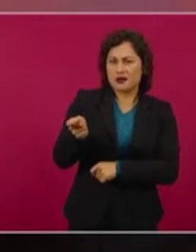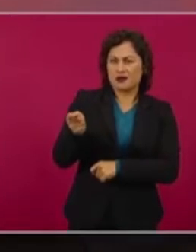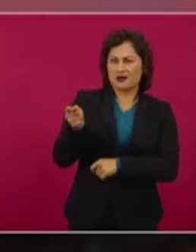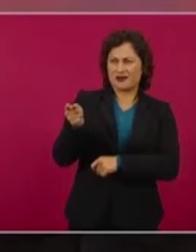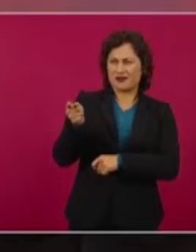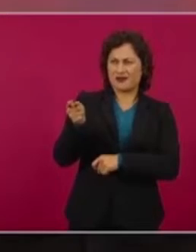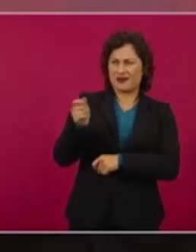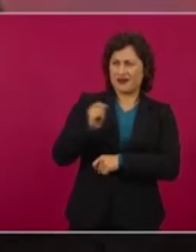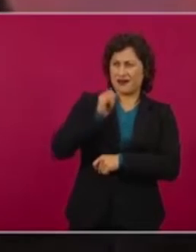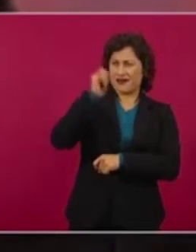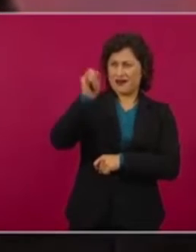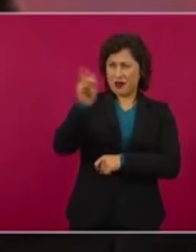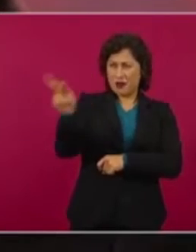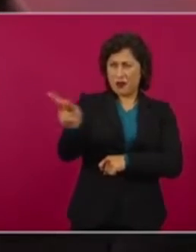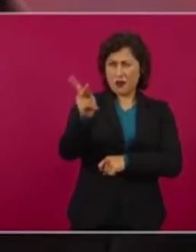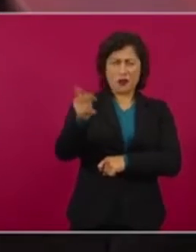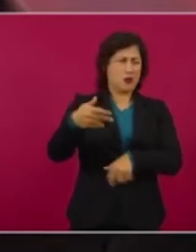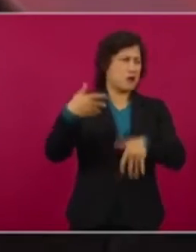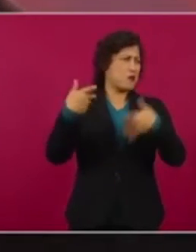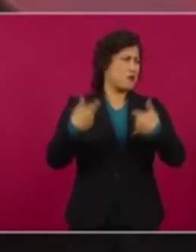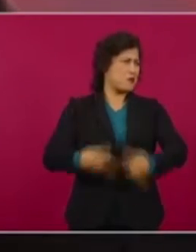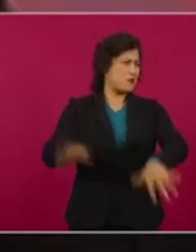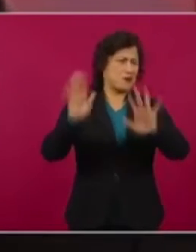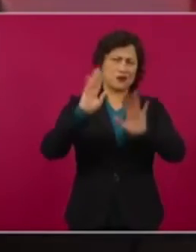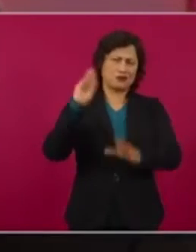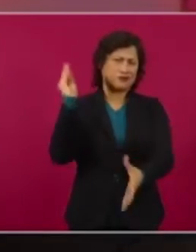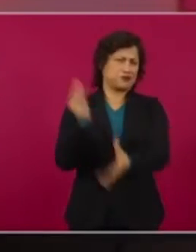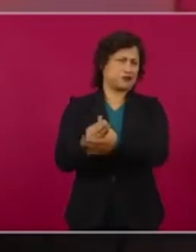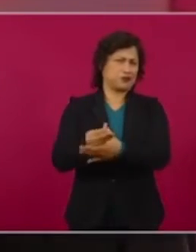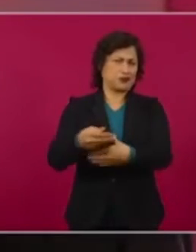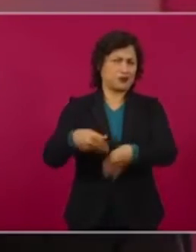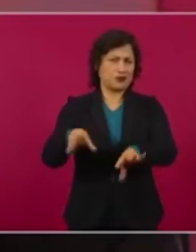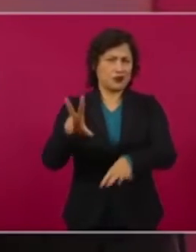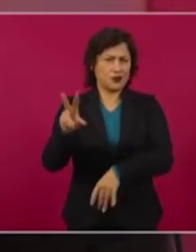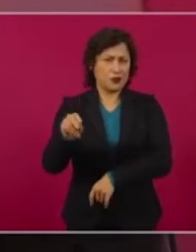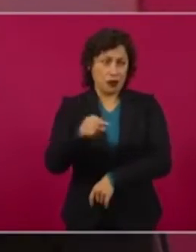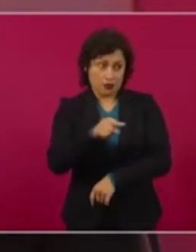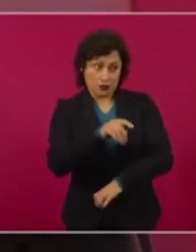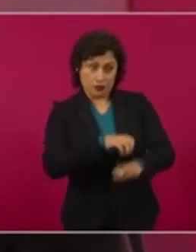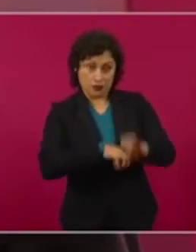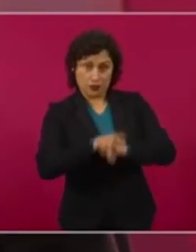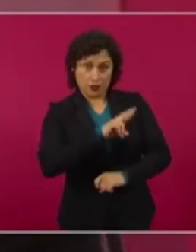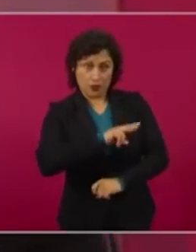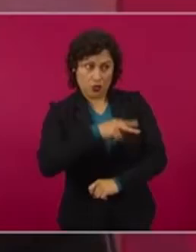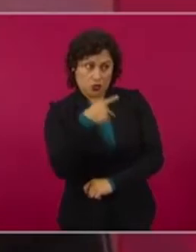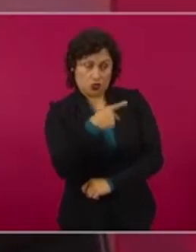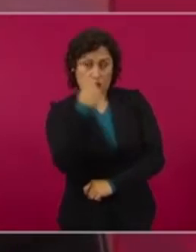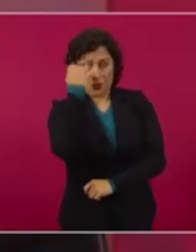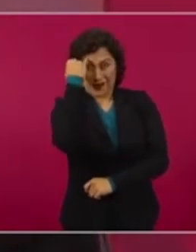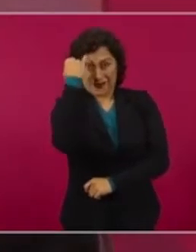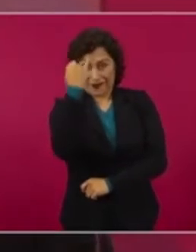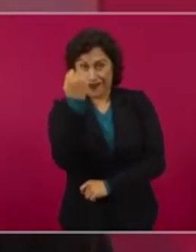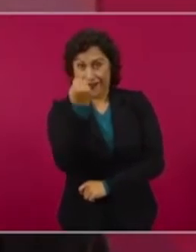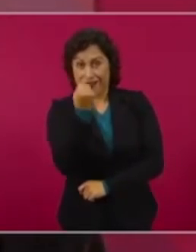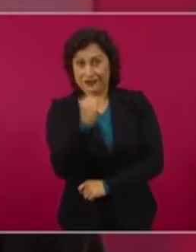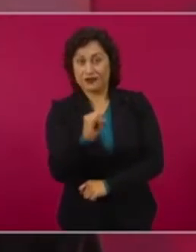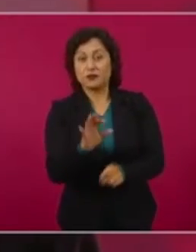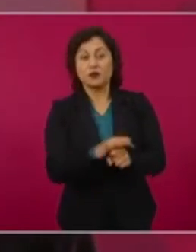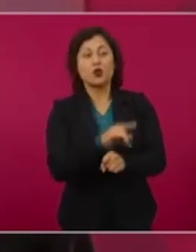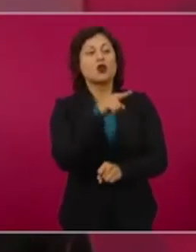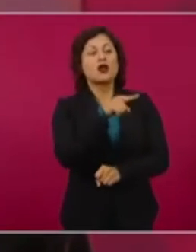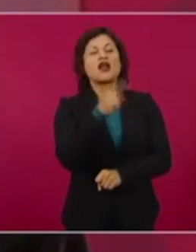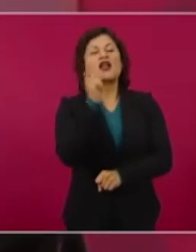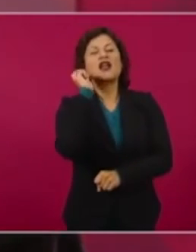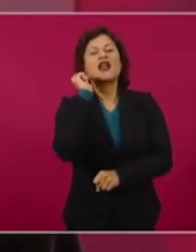electrificar los pueblos, porque su propósito es la utilidad, es